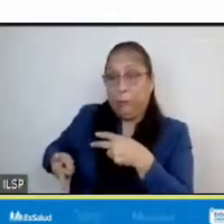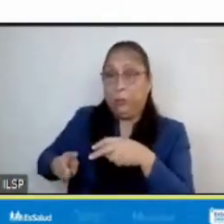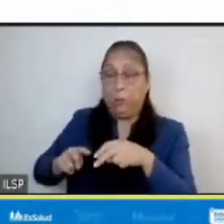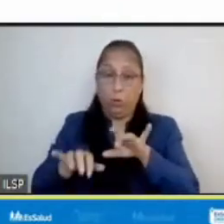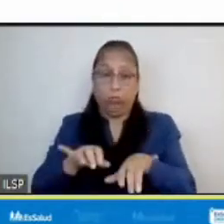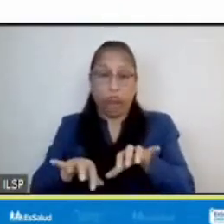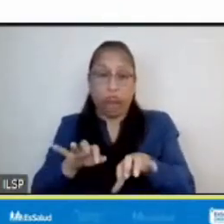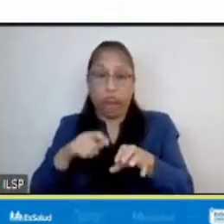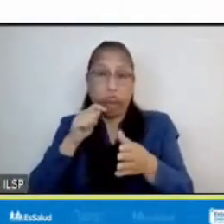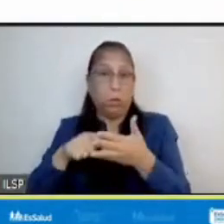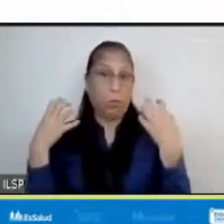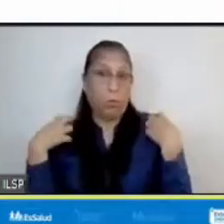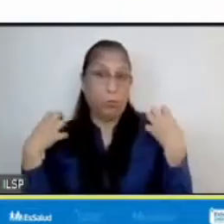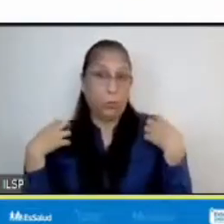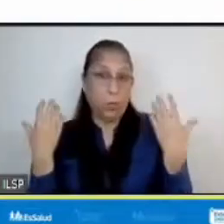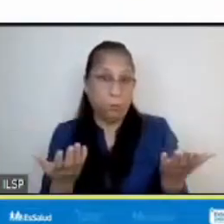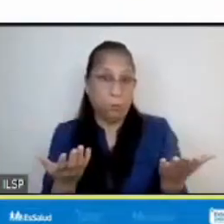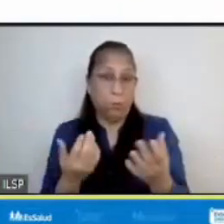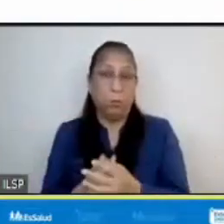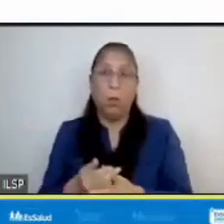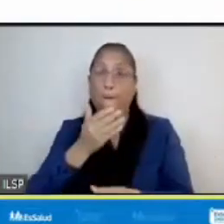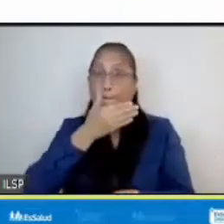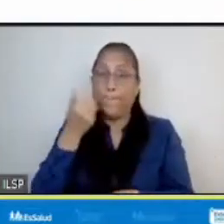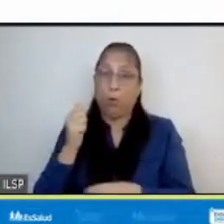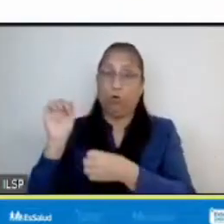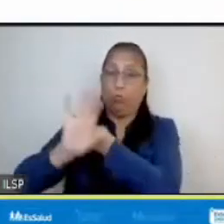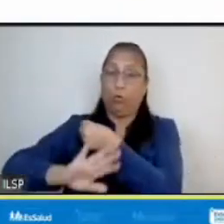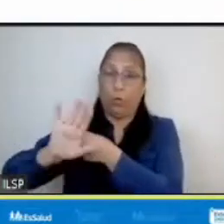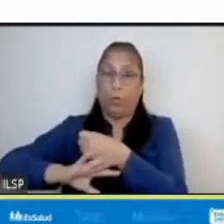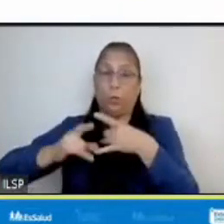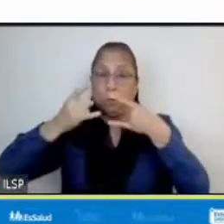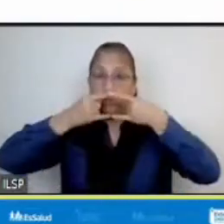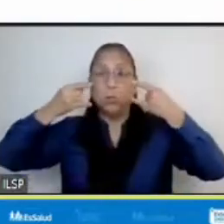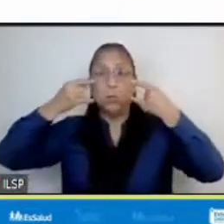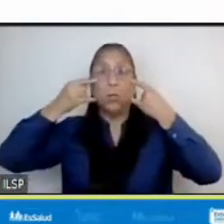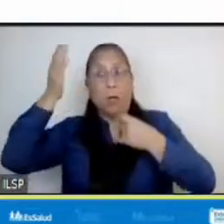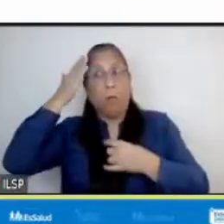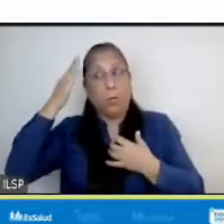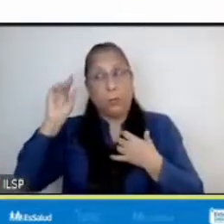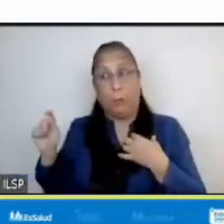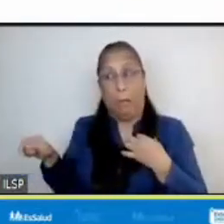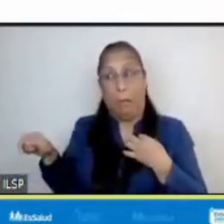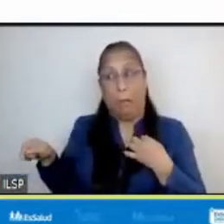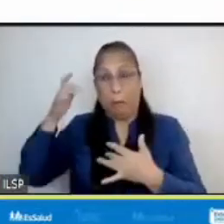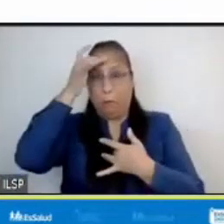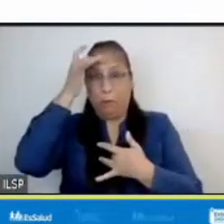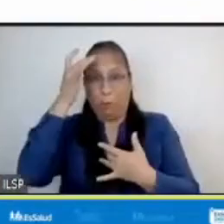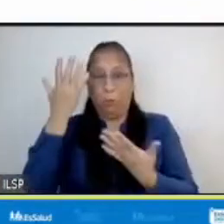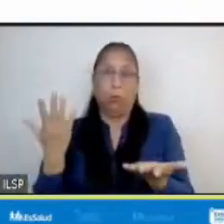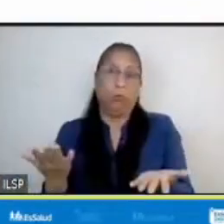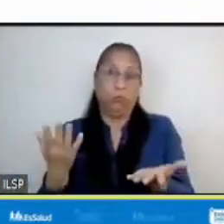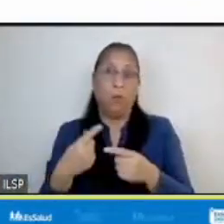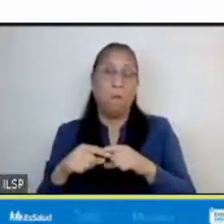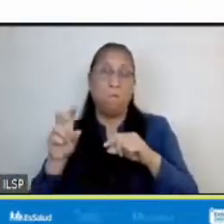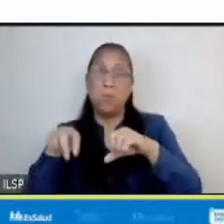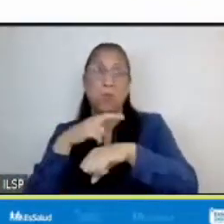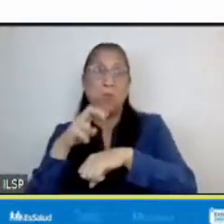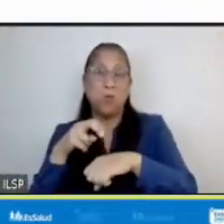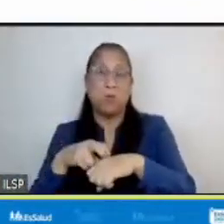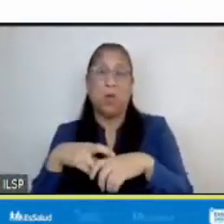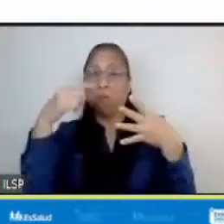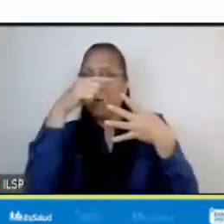si está en una oficina, mejor hay que protegerse utilizando su mascarilla porque sabe que el otro está enfermo, ¿no? Pero en general, con las otras medidas es